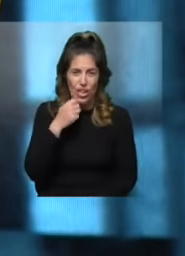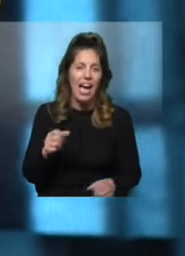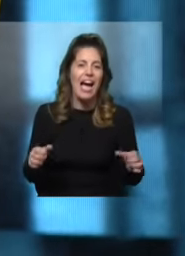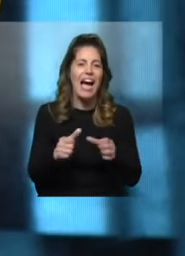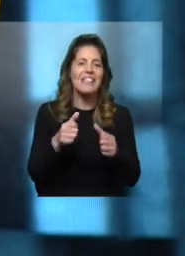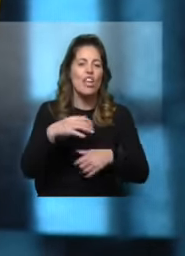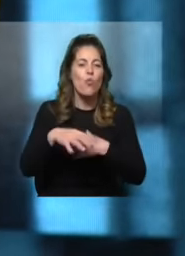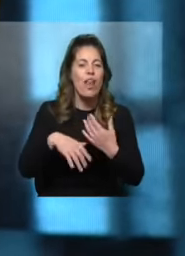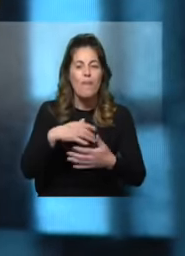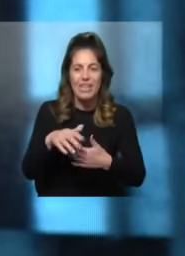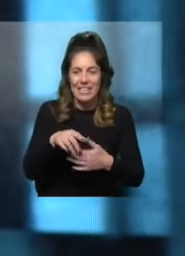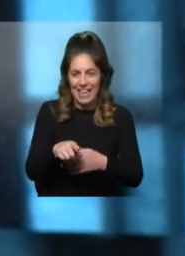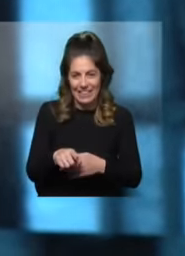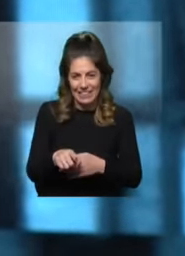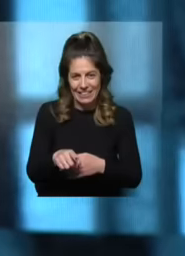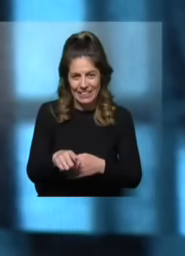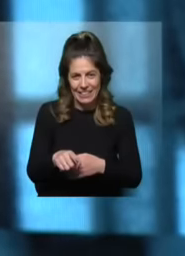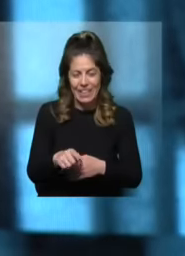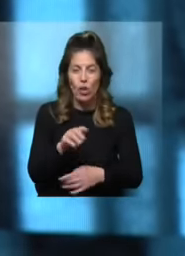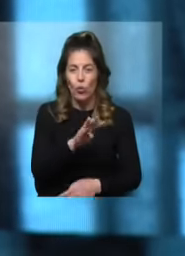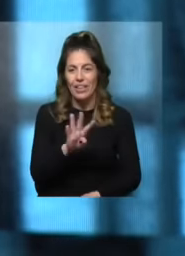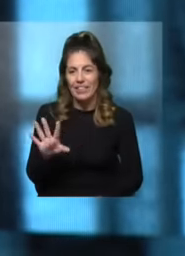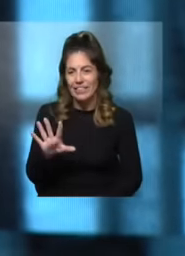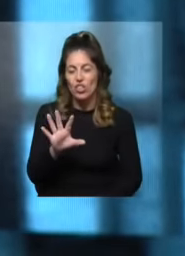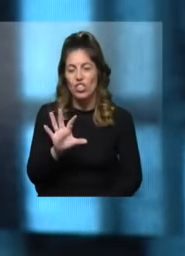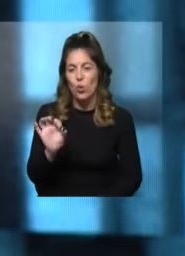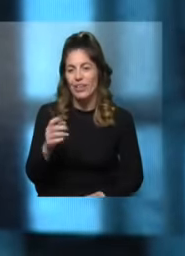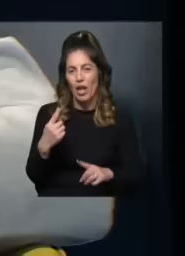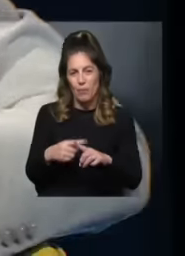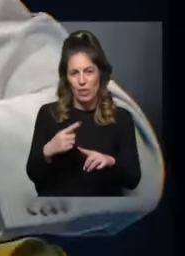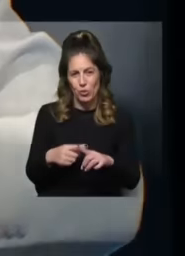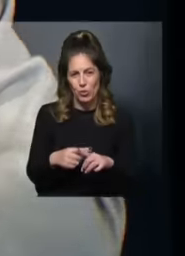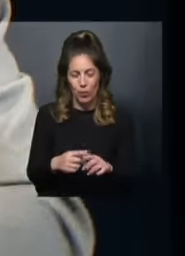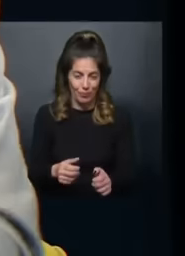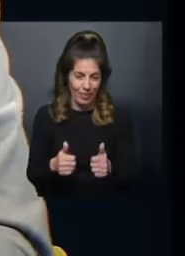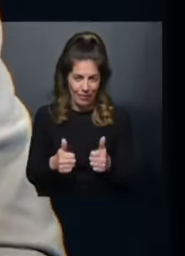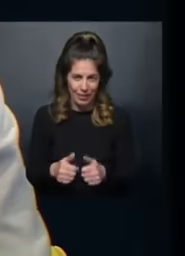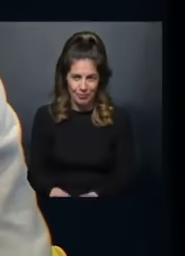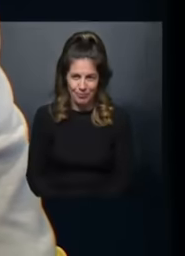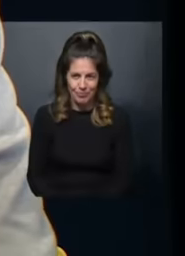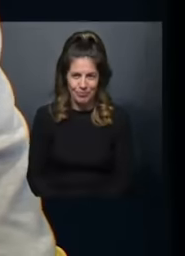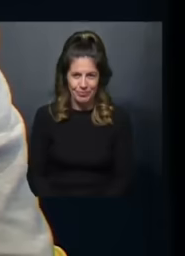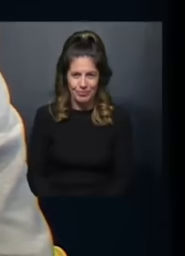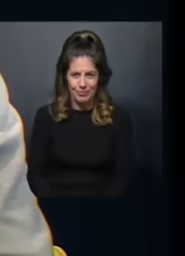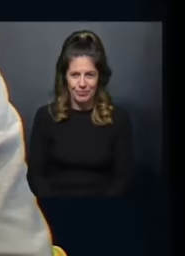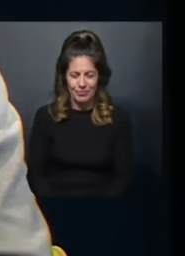una mezcla en esos 45, 50 minutos. Está muy bien. Bueno, llegó la hora